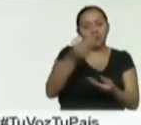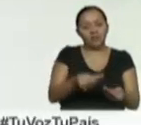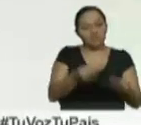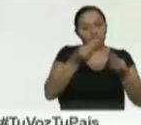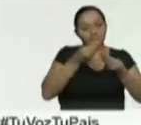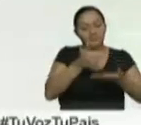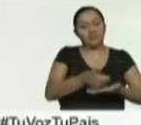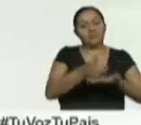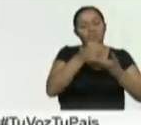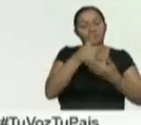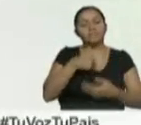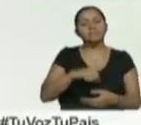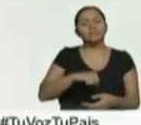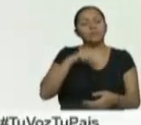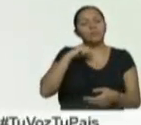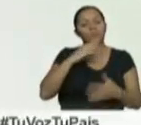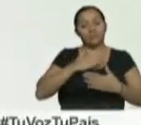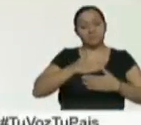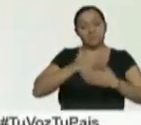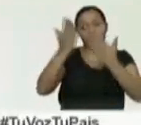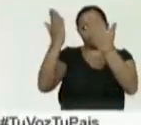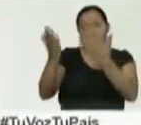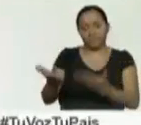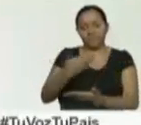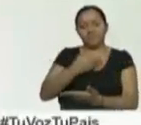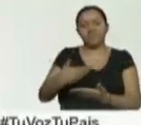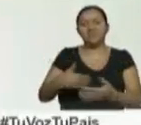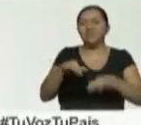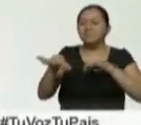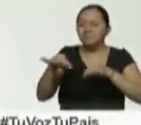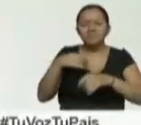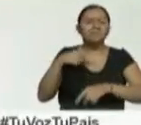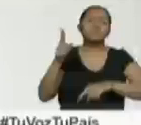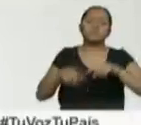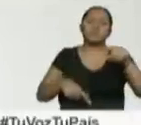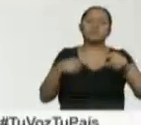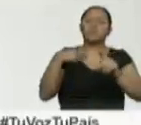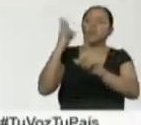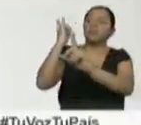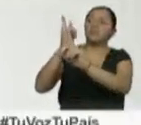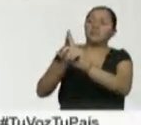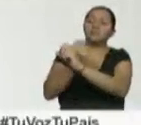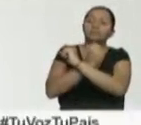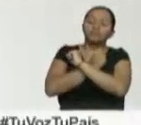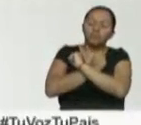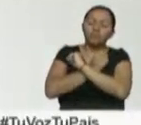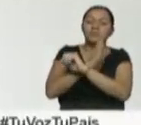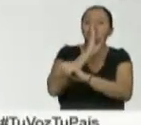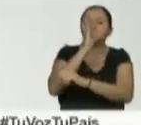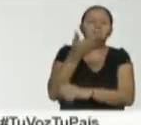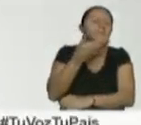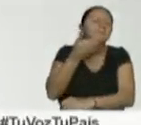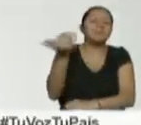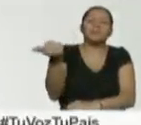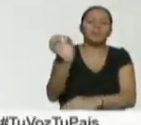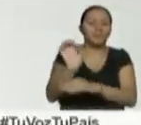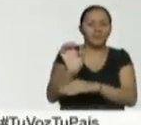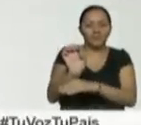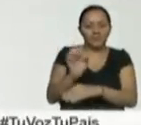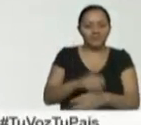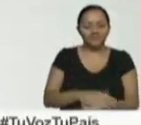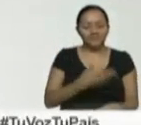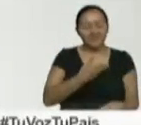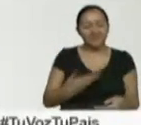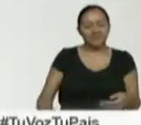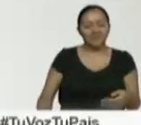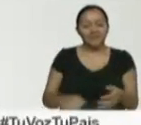orgullo que siento de que sea nuestro presidente es inexplicable. Lo admiro y lo quiero mucho. Es y será el mejor presidente de nuestro